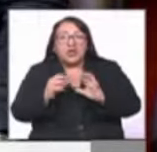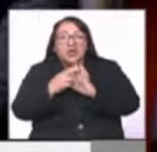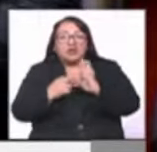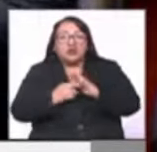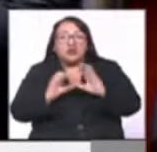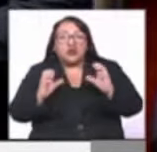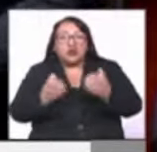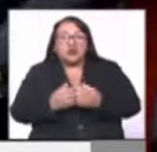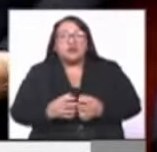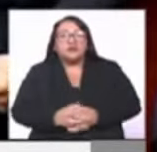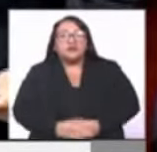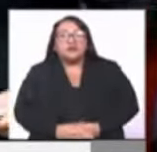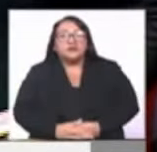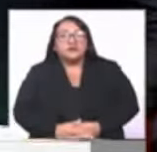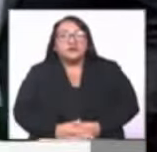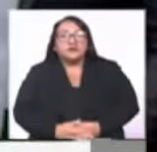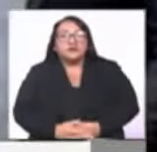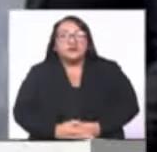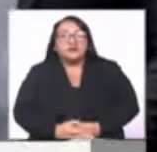del